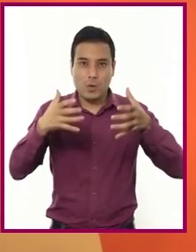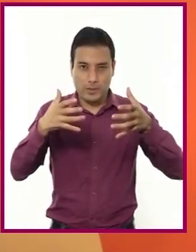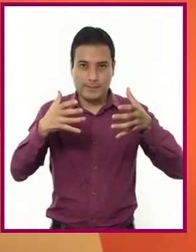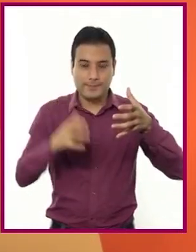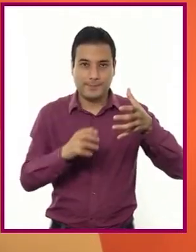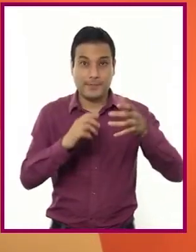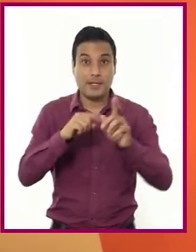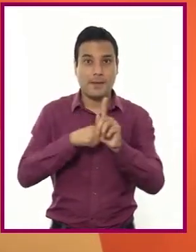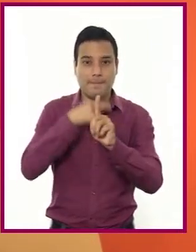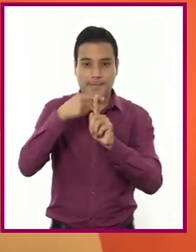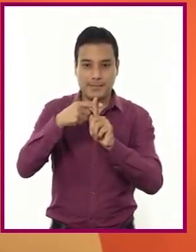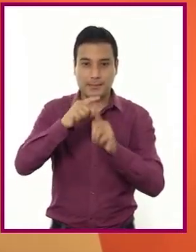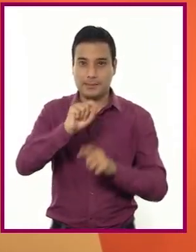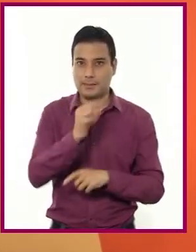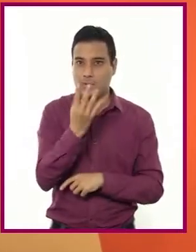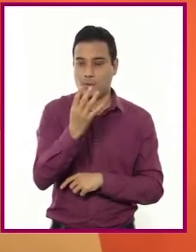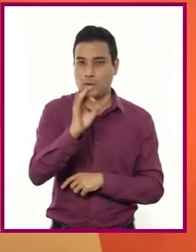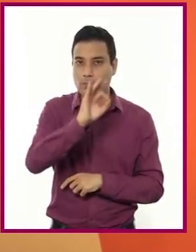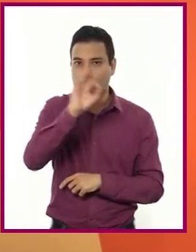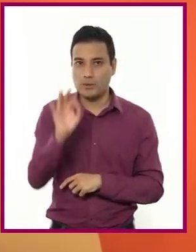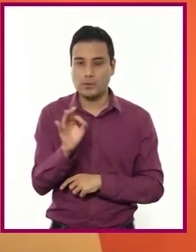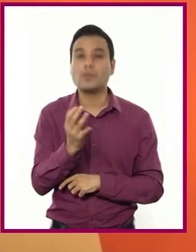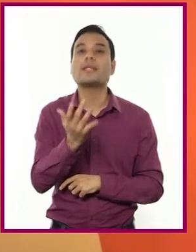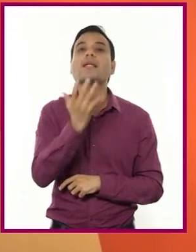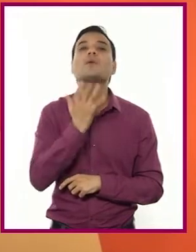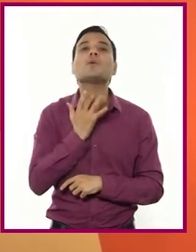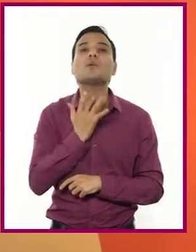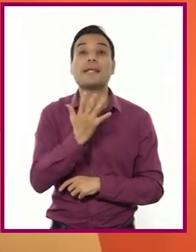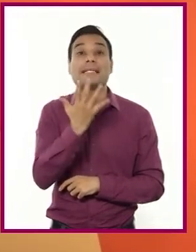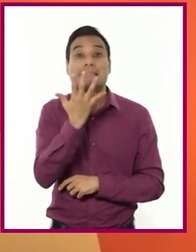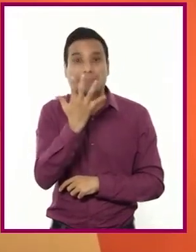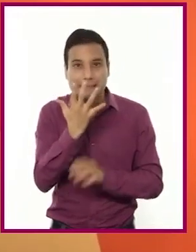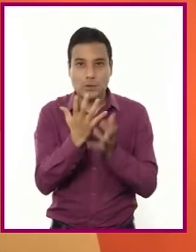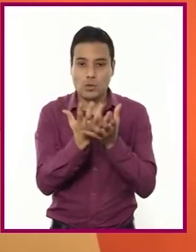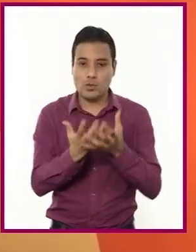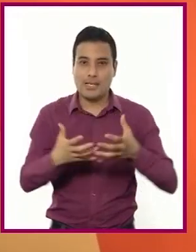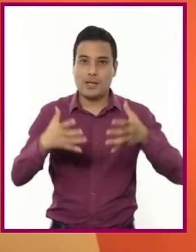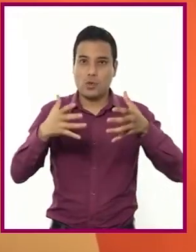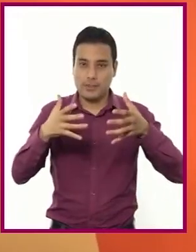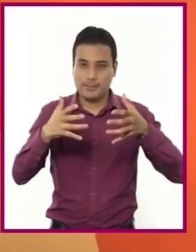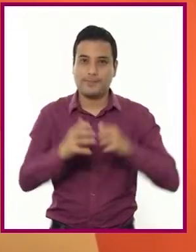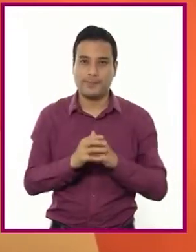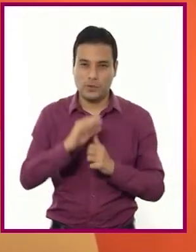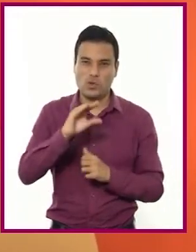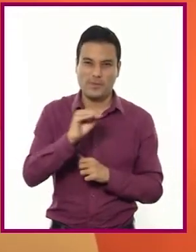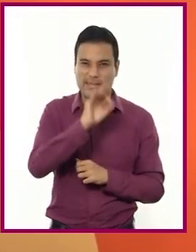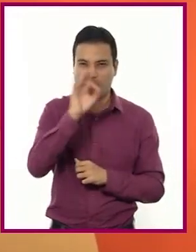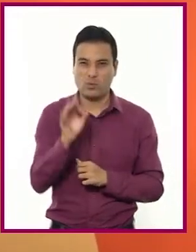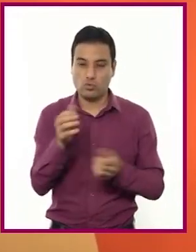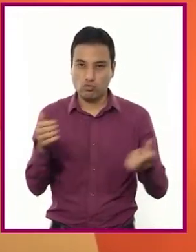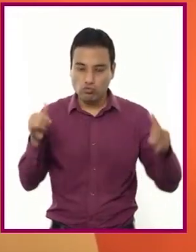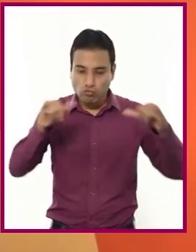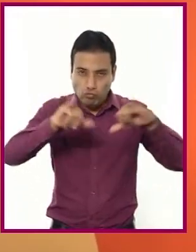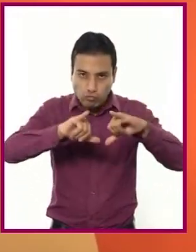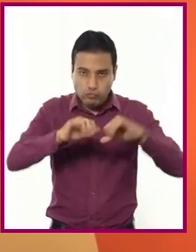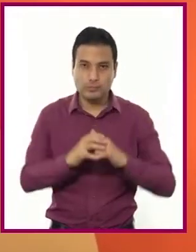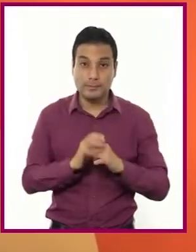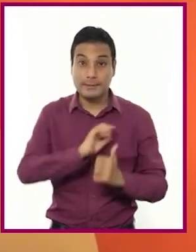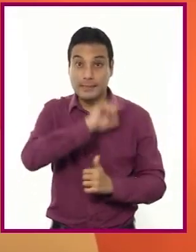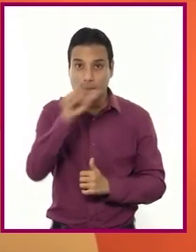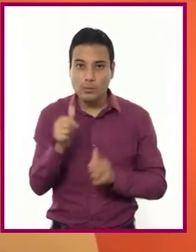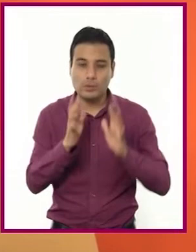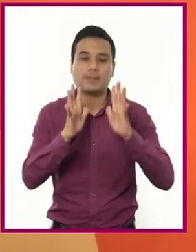con 74% de alcohol, con 5 galones de disolución con 90% de alcohol, para